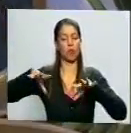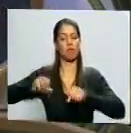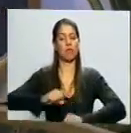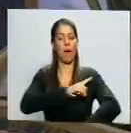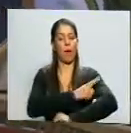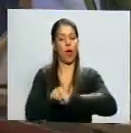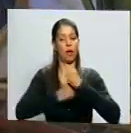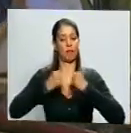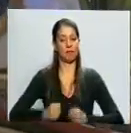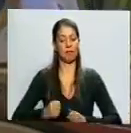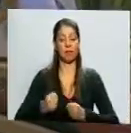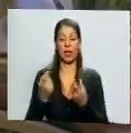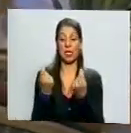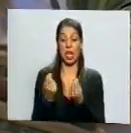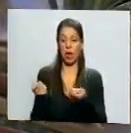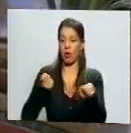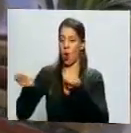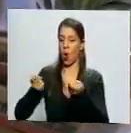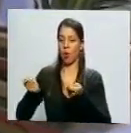economía. Es así